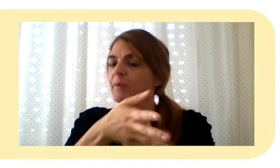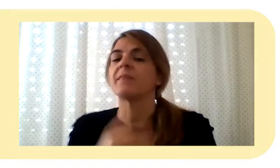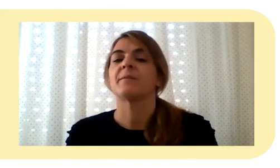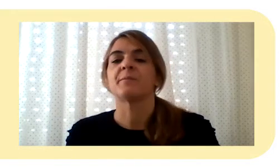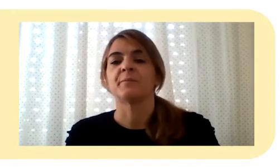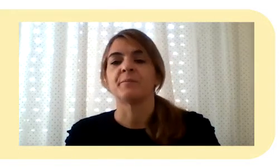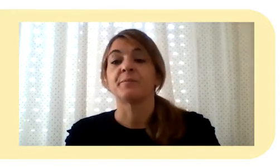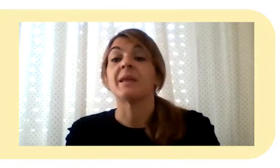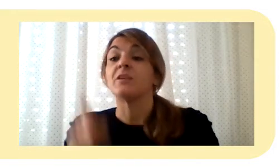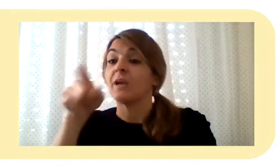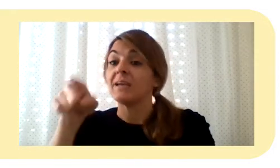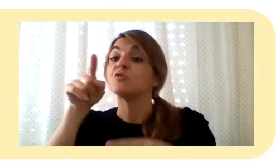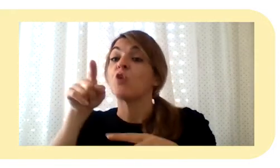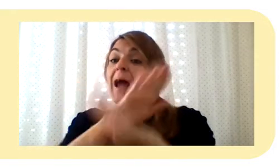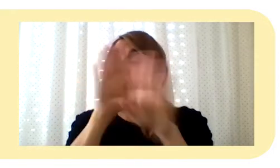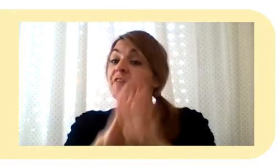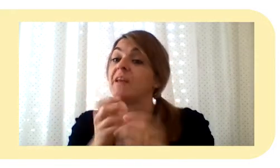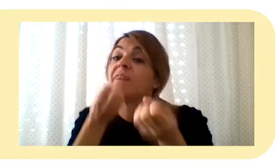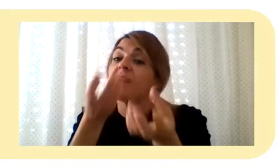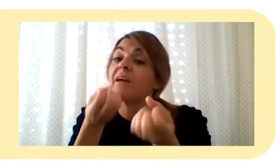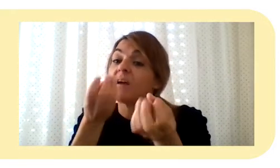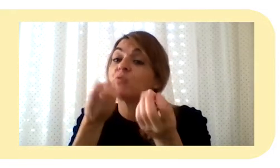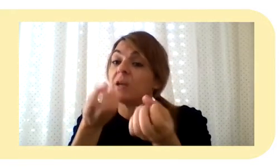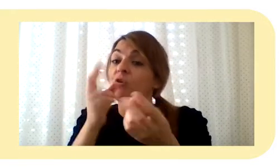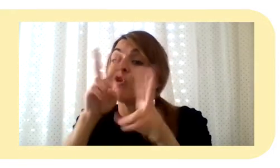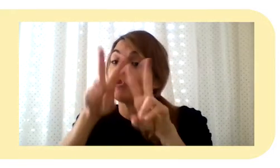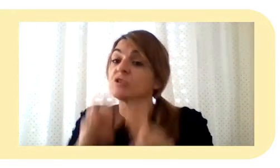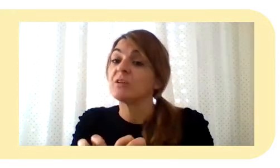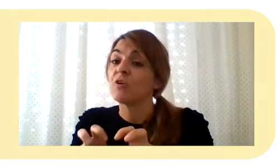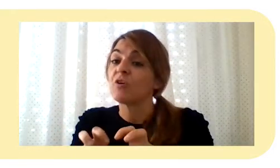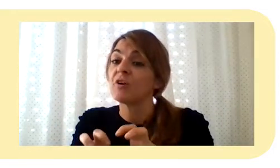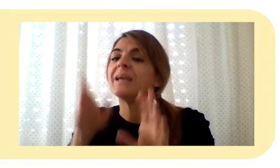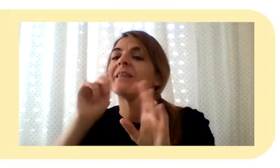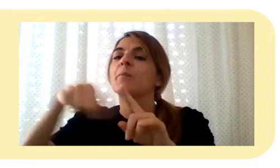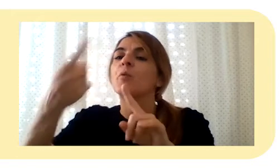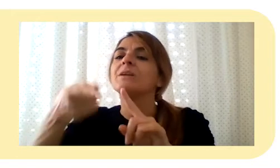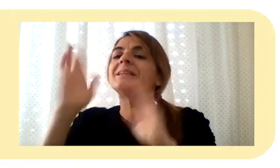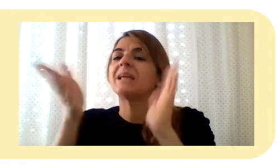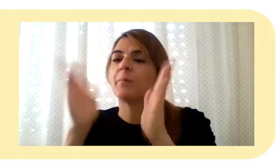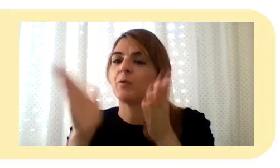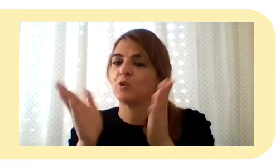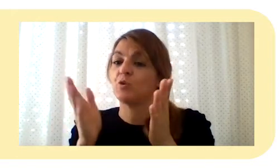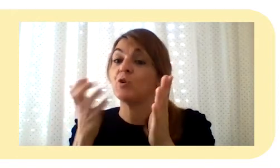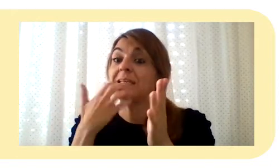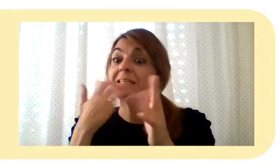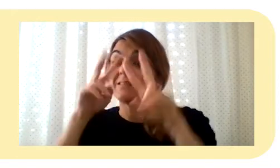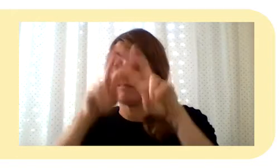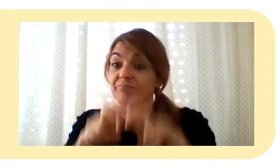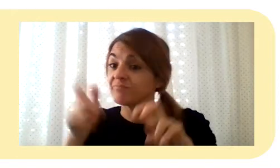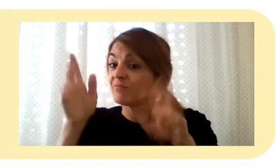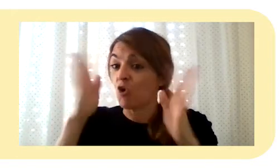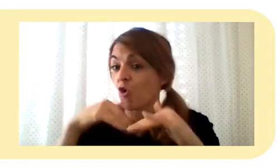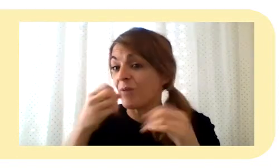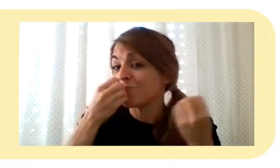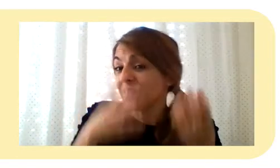de todo esto, diagnosticamos y a partir de ahí hay un esfuerzo terapéutico. Que claro, si el diagnóstico no es el oportuno, no